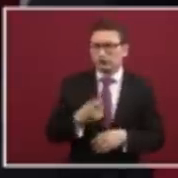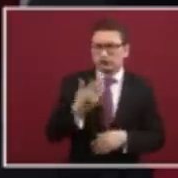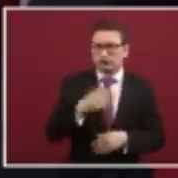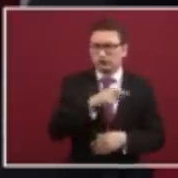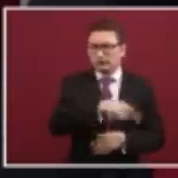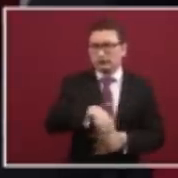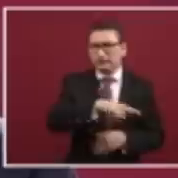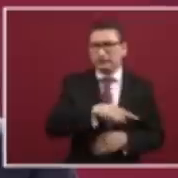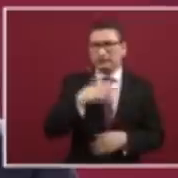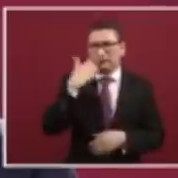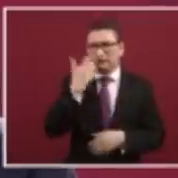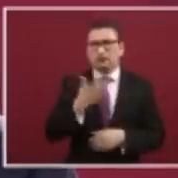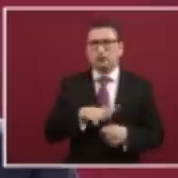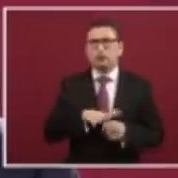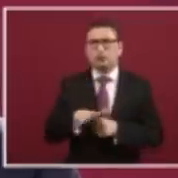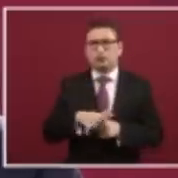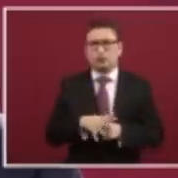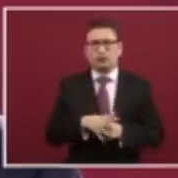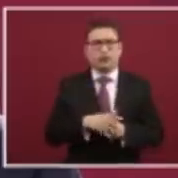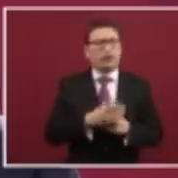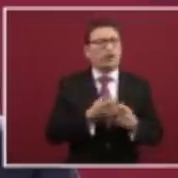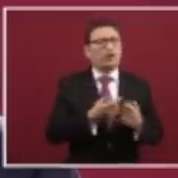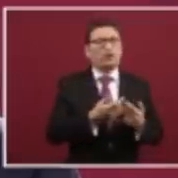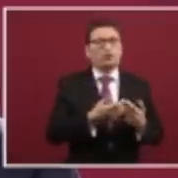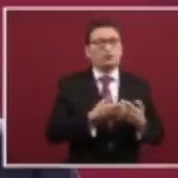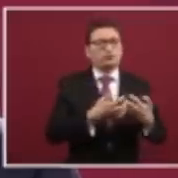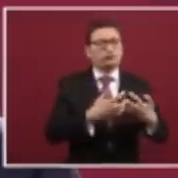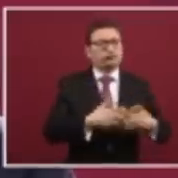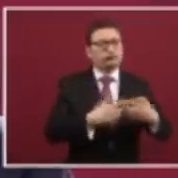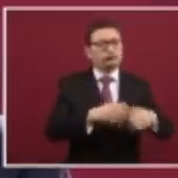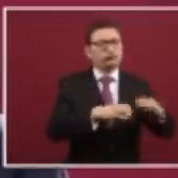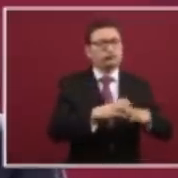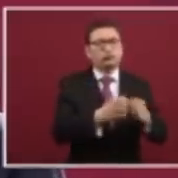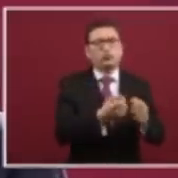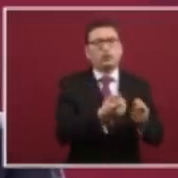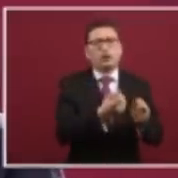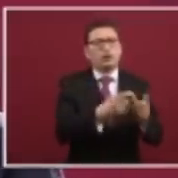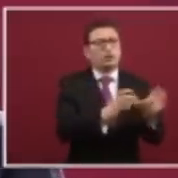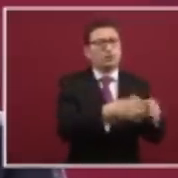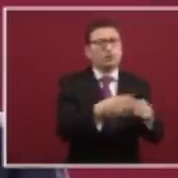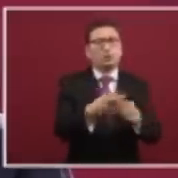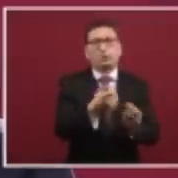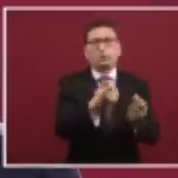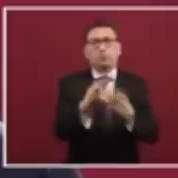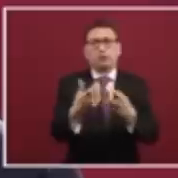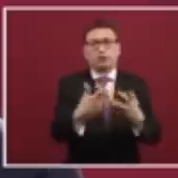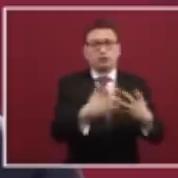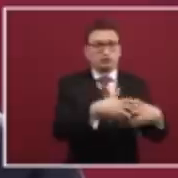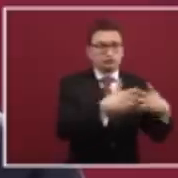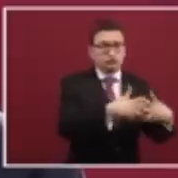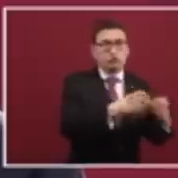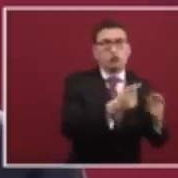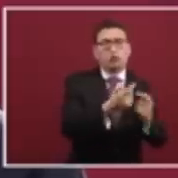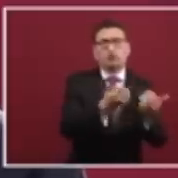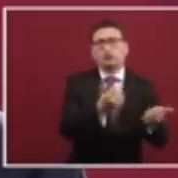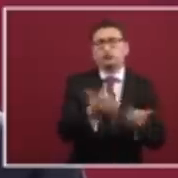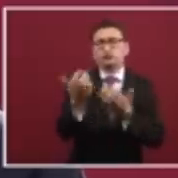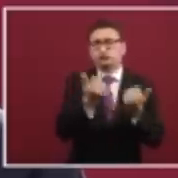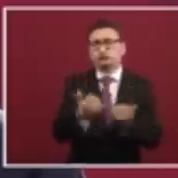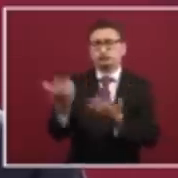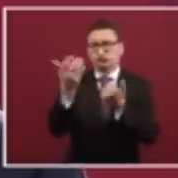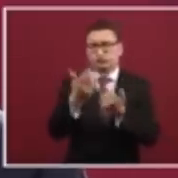concentrar en pocas manos o en pocas empresas, ya sea de producción o de distribución de los